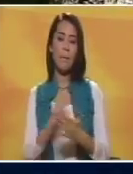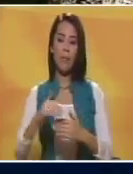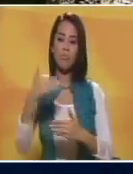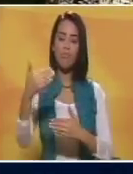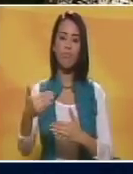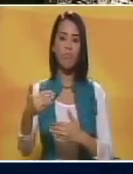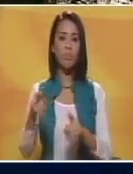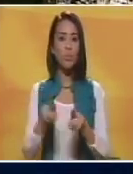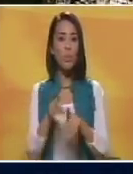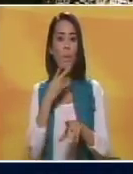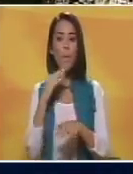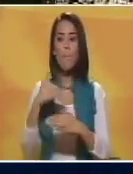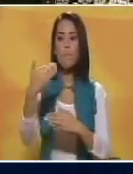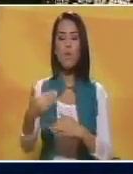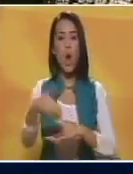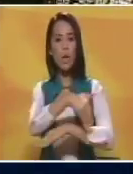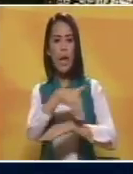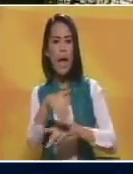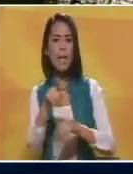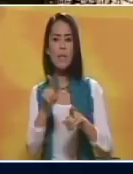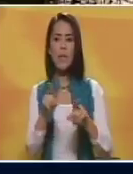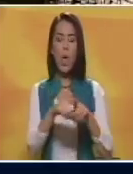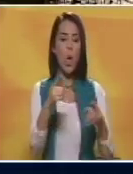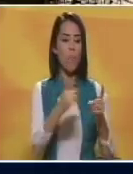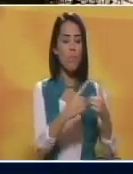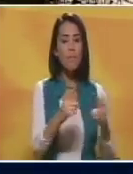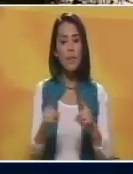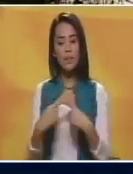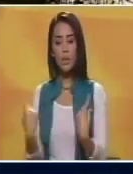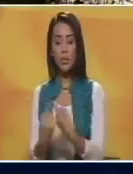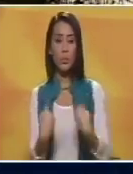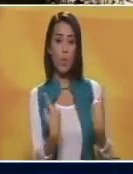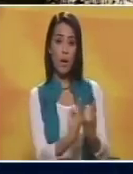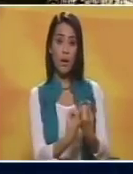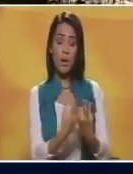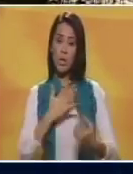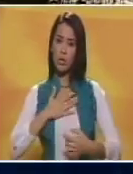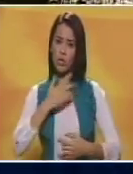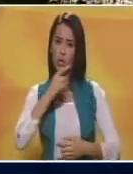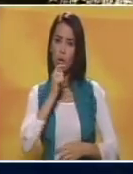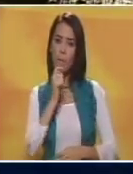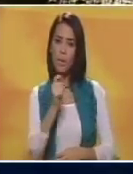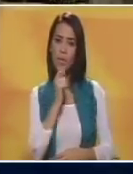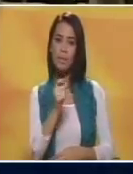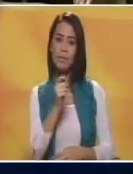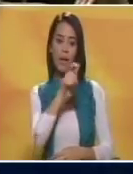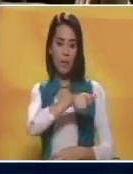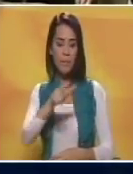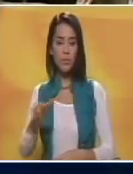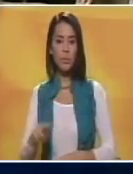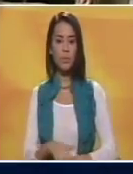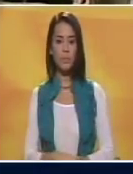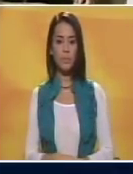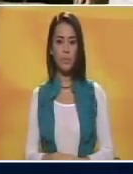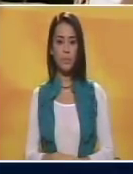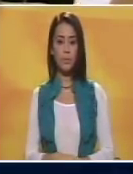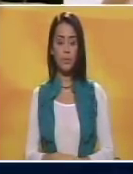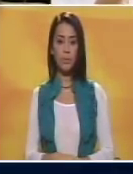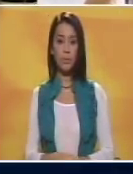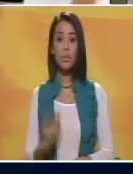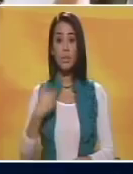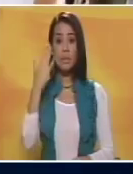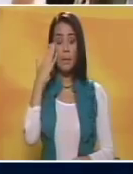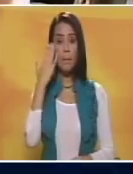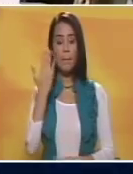de la acera, porque el periodismo es contraloría social y los periodistas nos debemos es a la ciudadanía. Se ha percatado o se ha dado